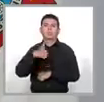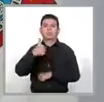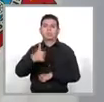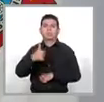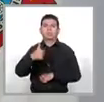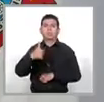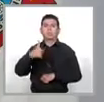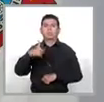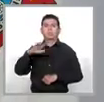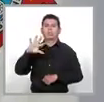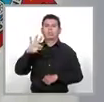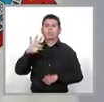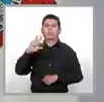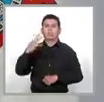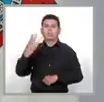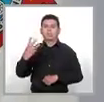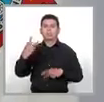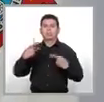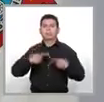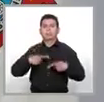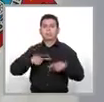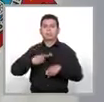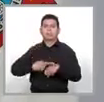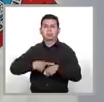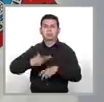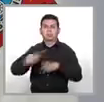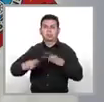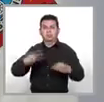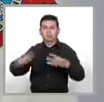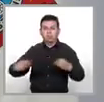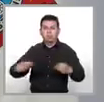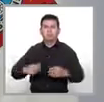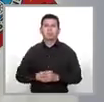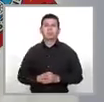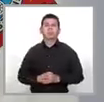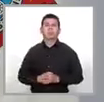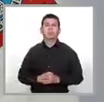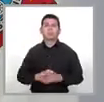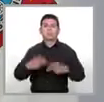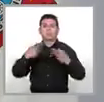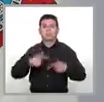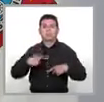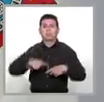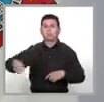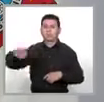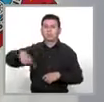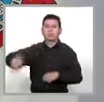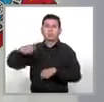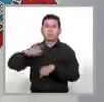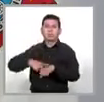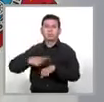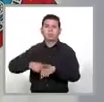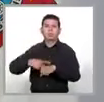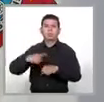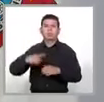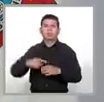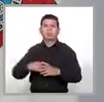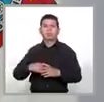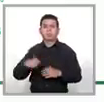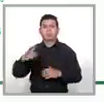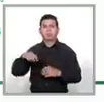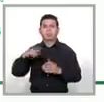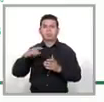6, 43 casos positivos. Del total de los casos confirmados, los 1.623, con